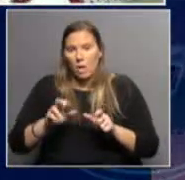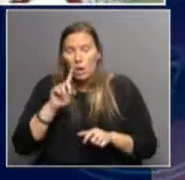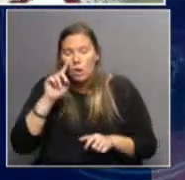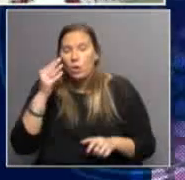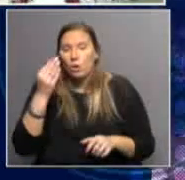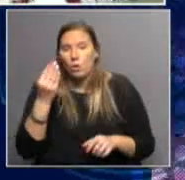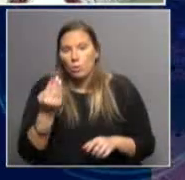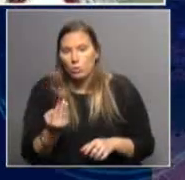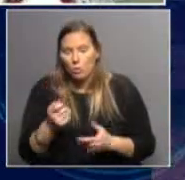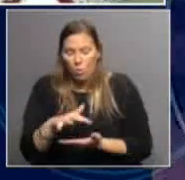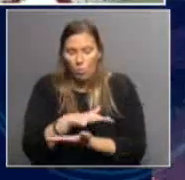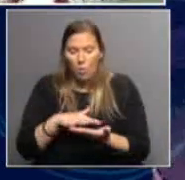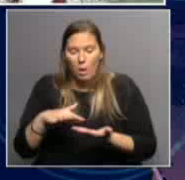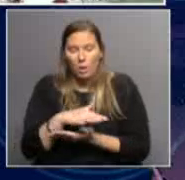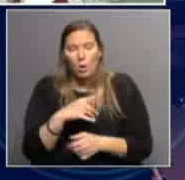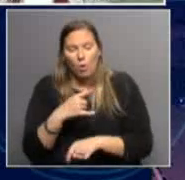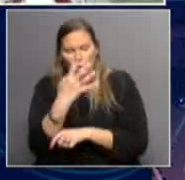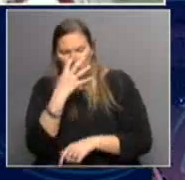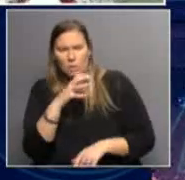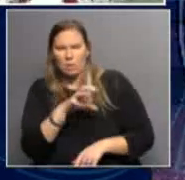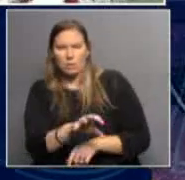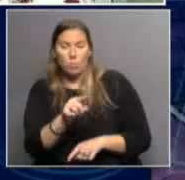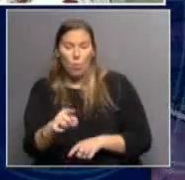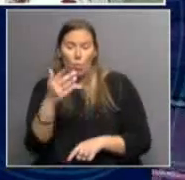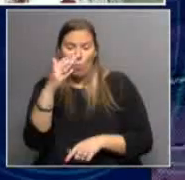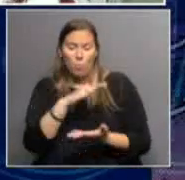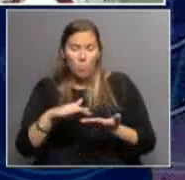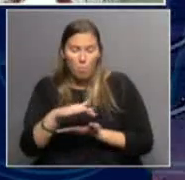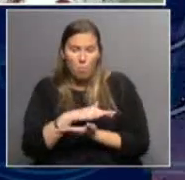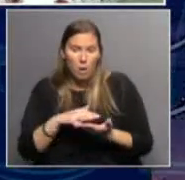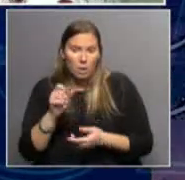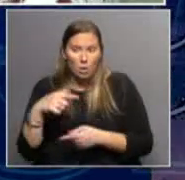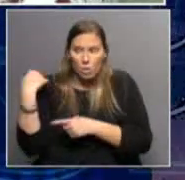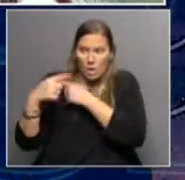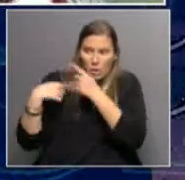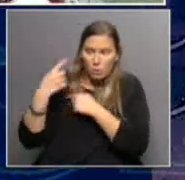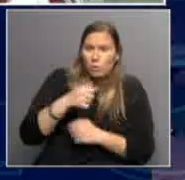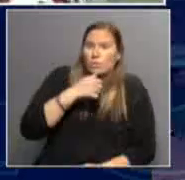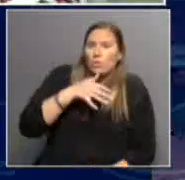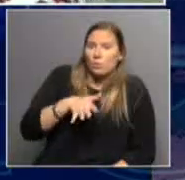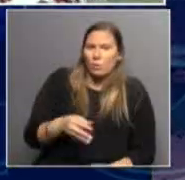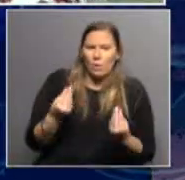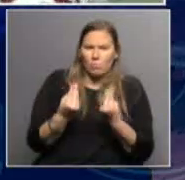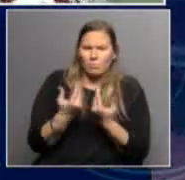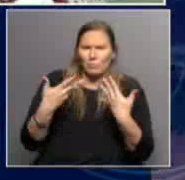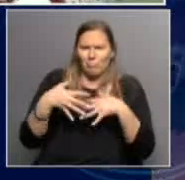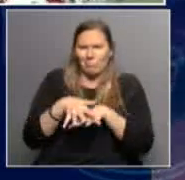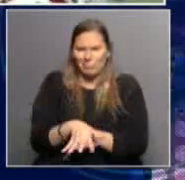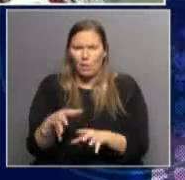reconocerse como barrio antirracista. Un barrio que además, por su tradición y su historia, tiene componentes de muchas mezclas de